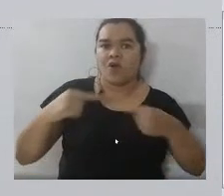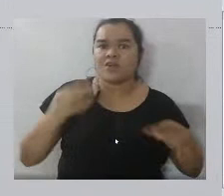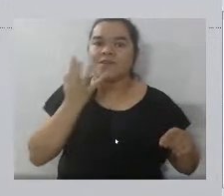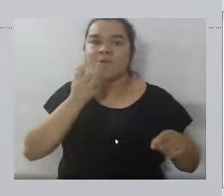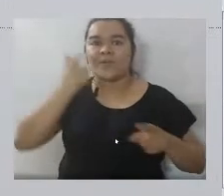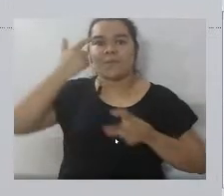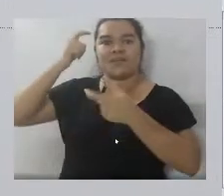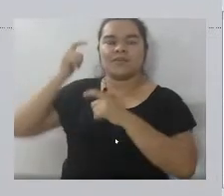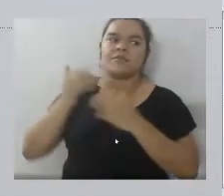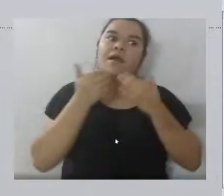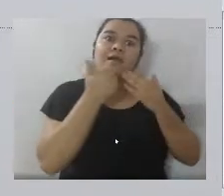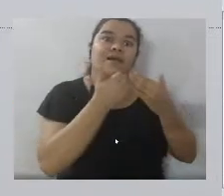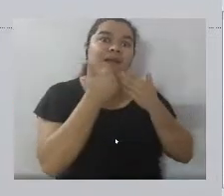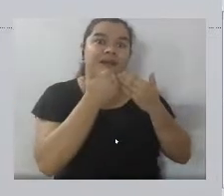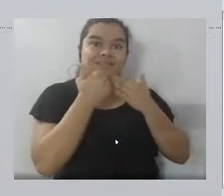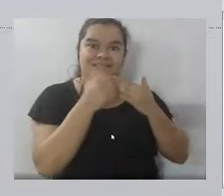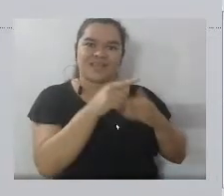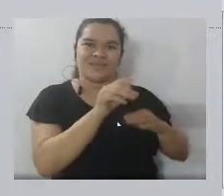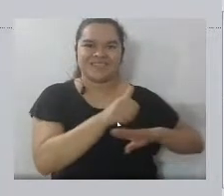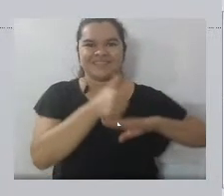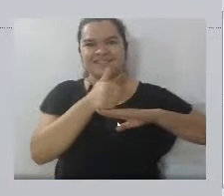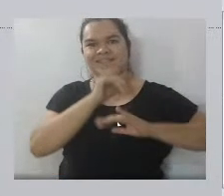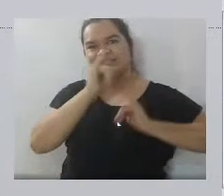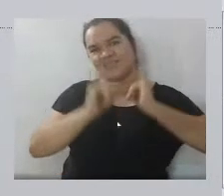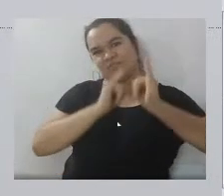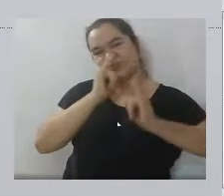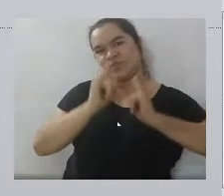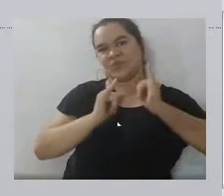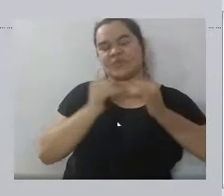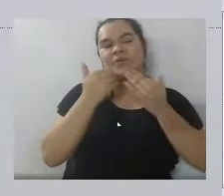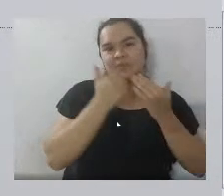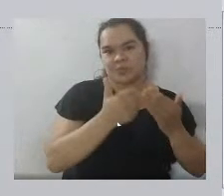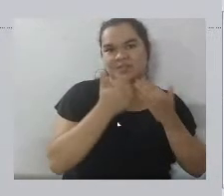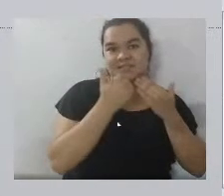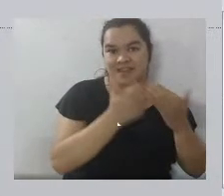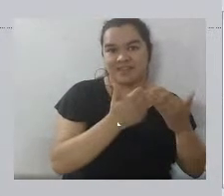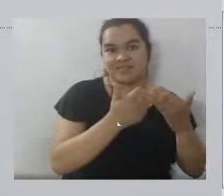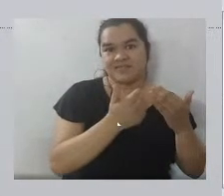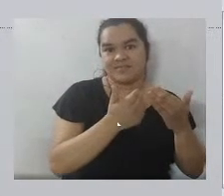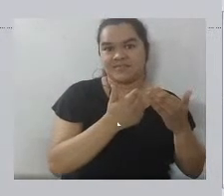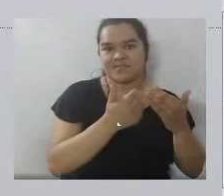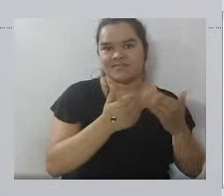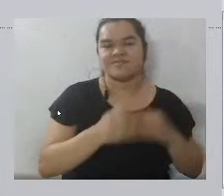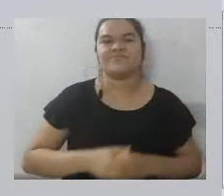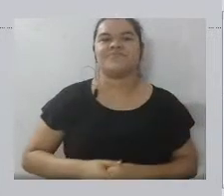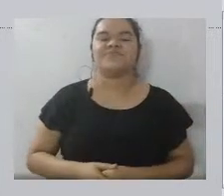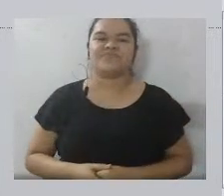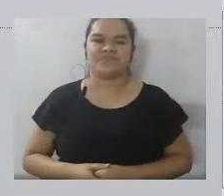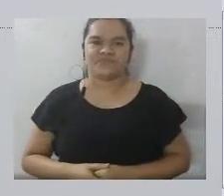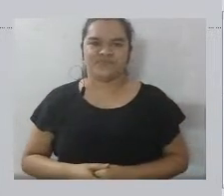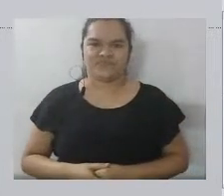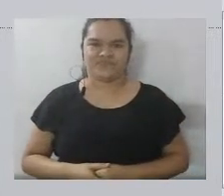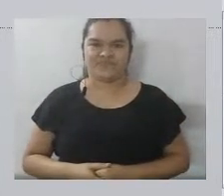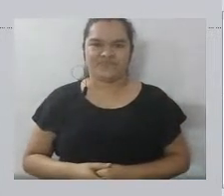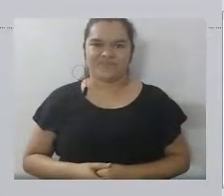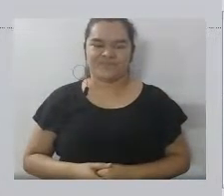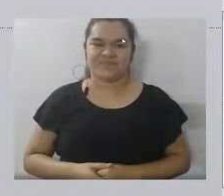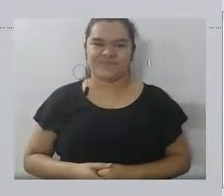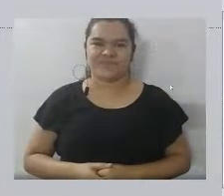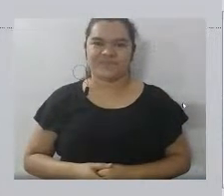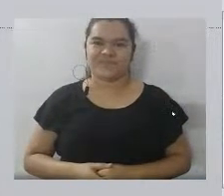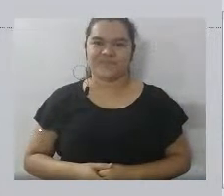todo por la predisposición que tuvieron para la organización también de esta actividad, así que muchísimas gracias a todos.